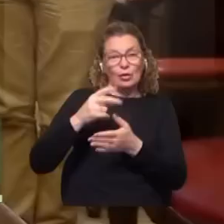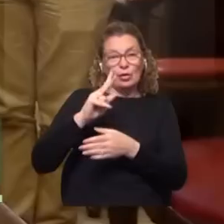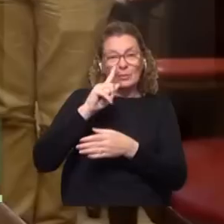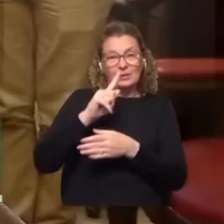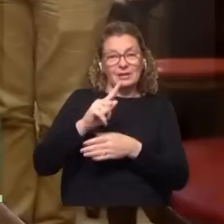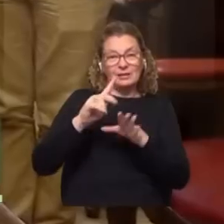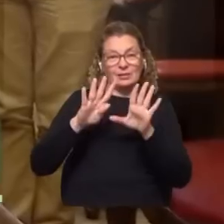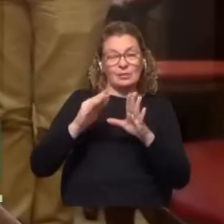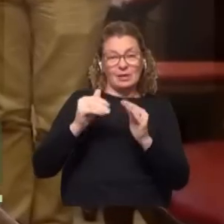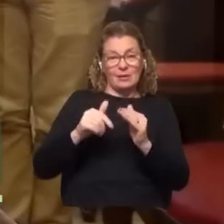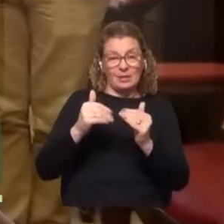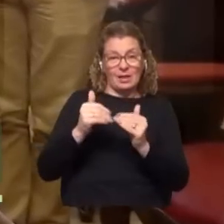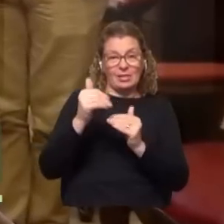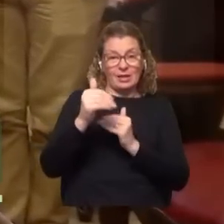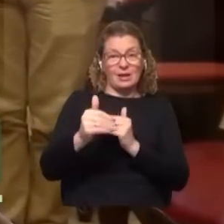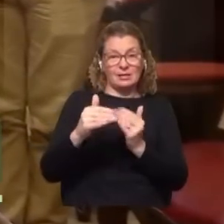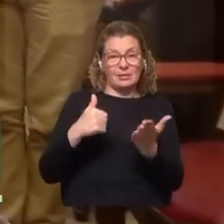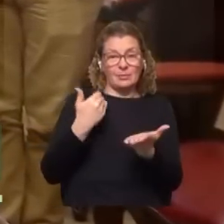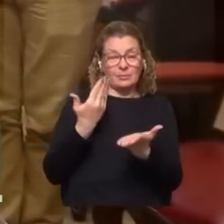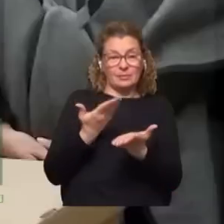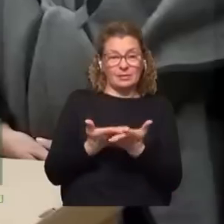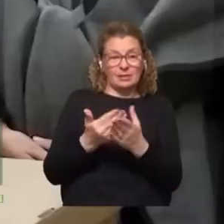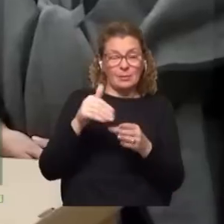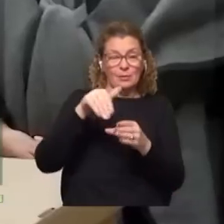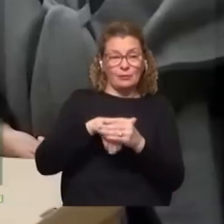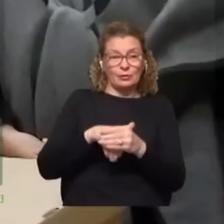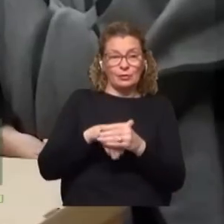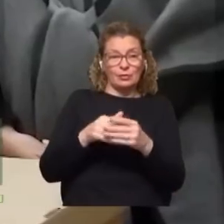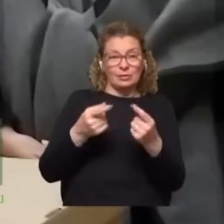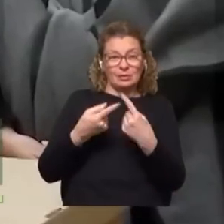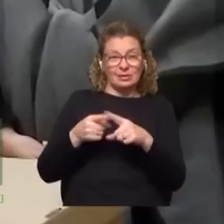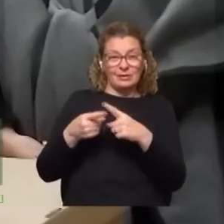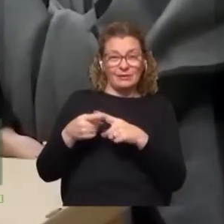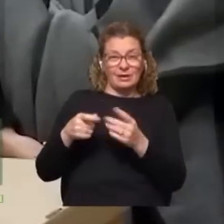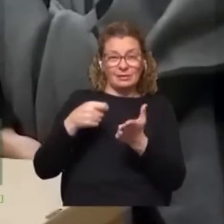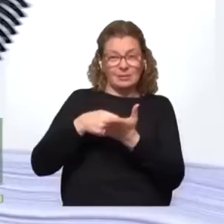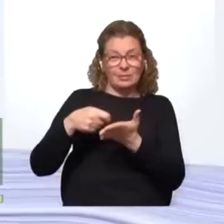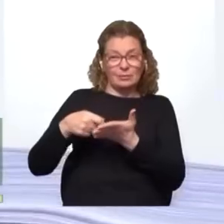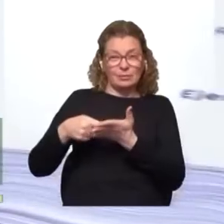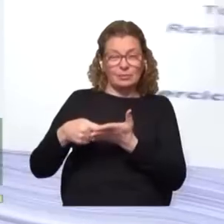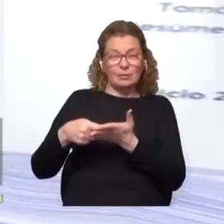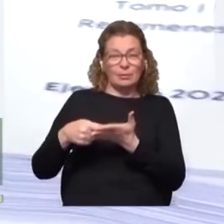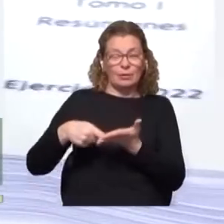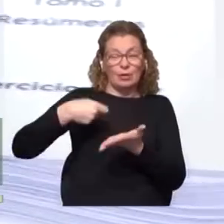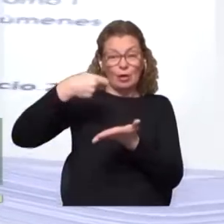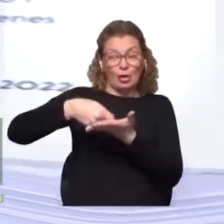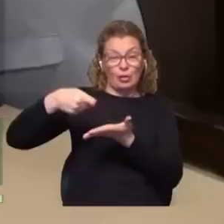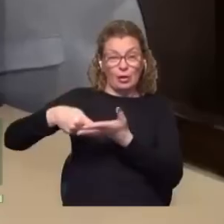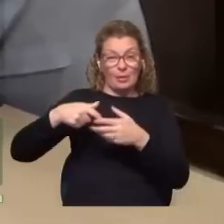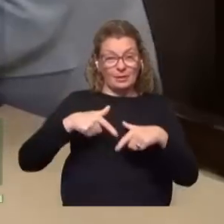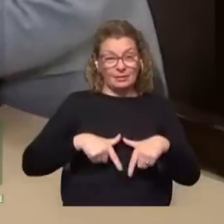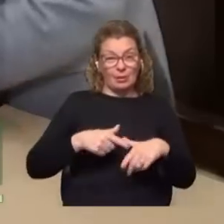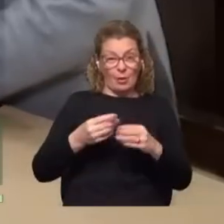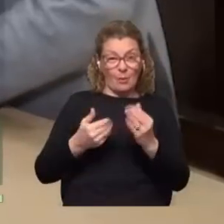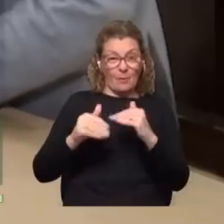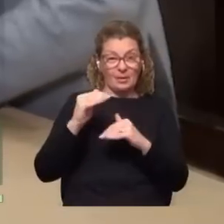de ahí para adelante presentamos lo que se votó las distintas instancias presupuestales y los refuerzos que dio el Ministerio y hay